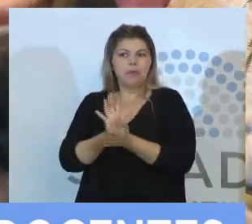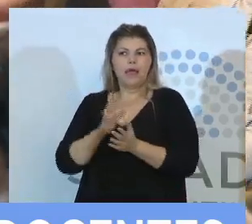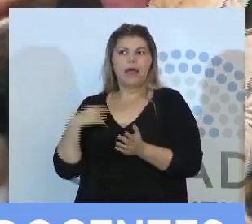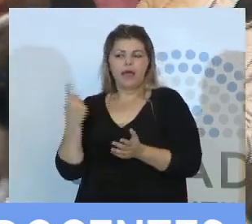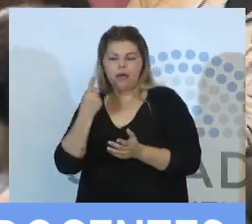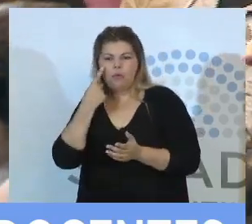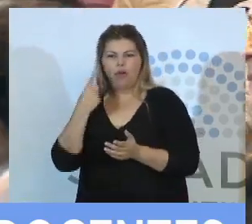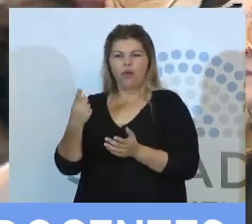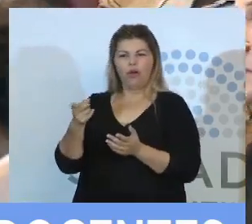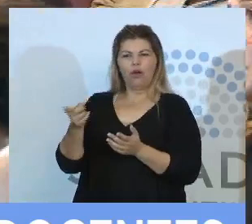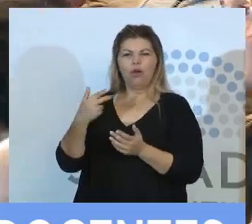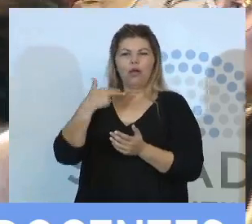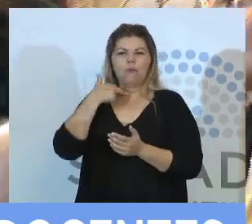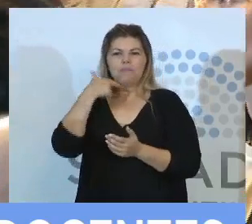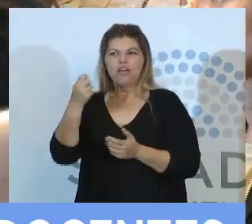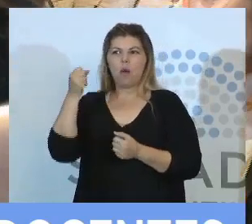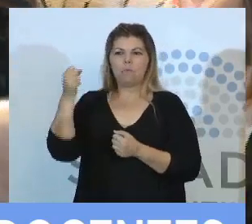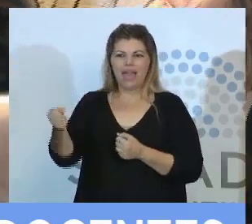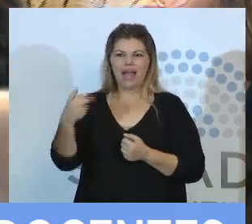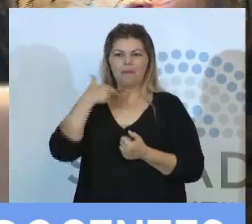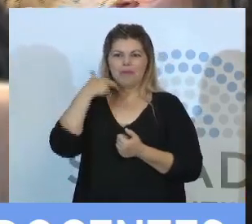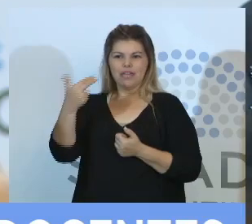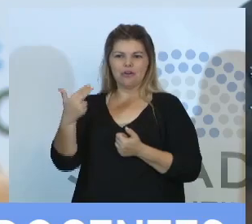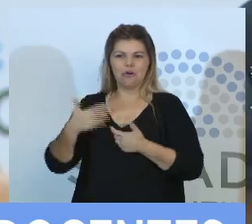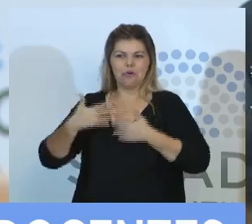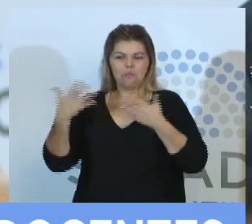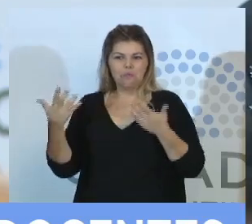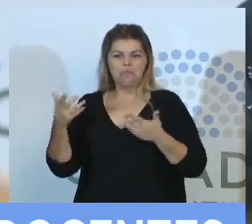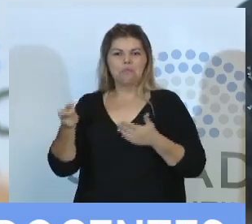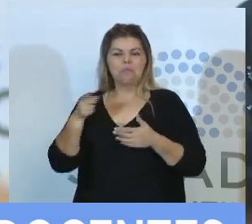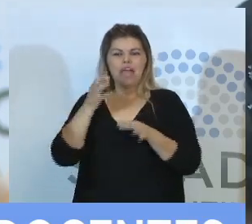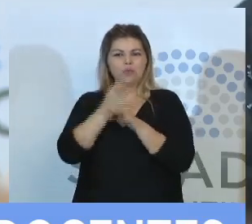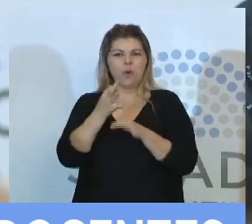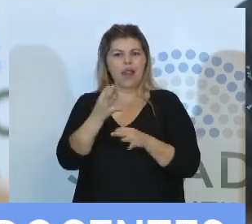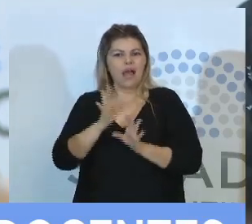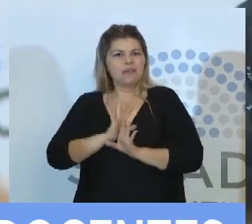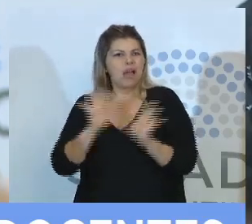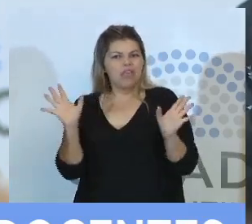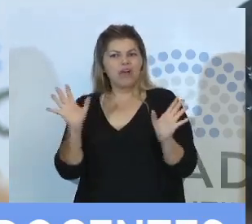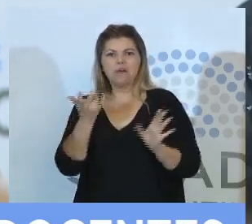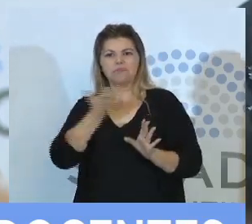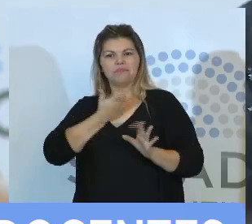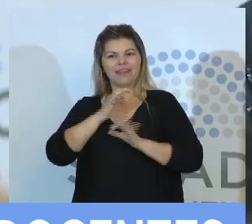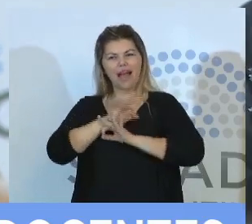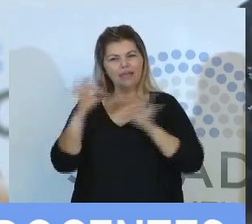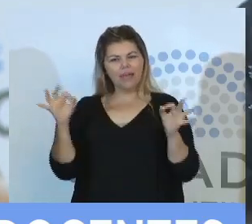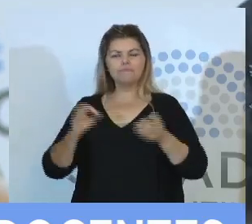atención de que mi hijo pega o mi hijo muerde. Y en esto no nos dijeron absolutamente